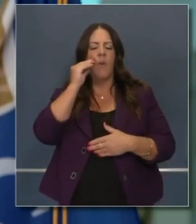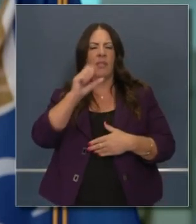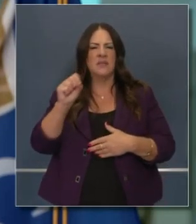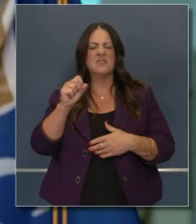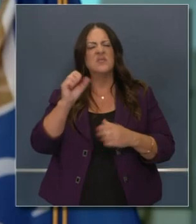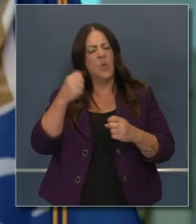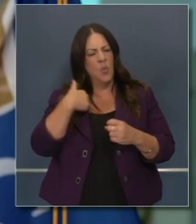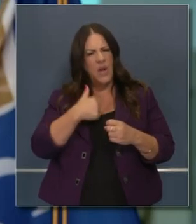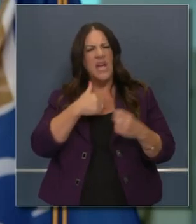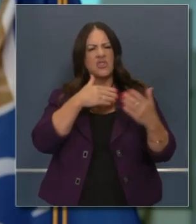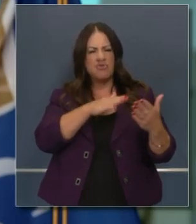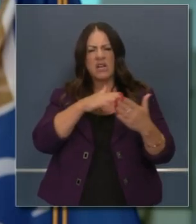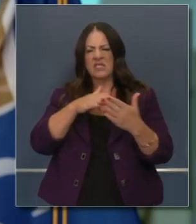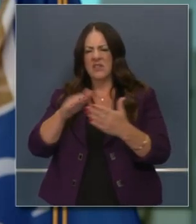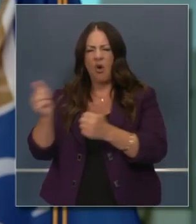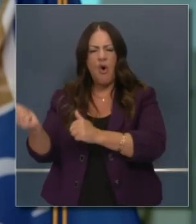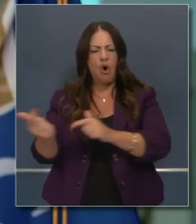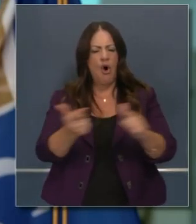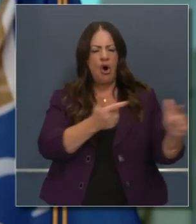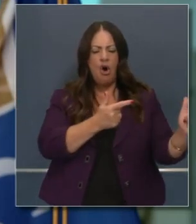calles de nuestro gran estado.